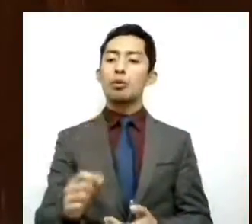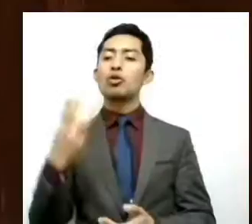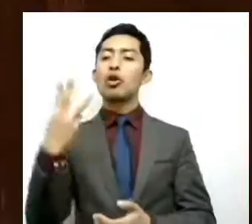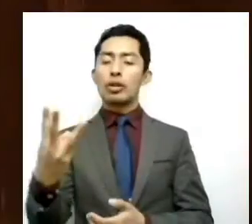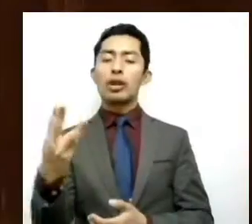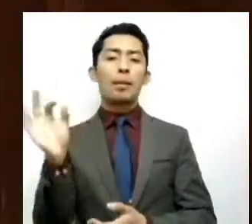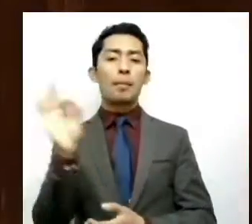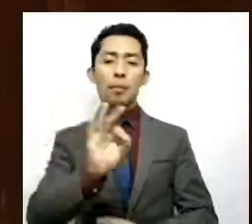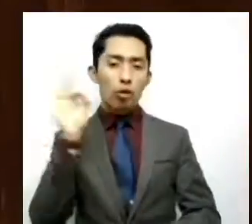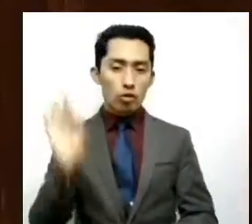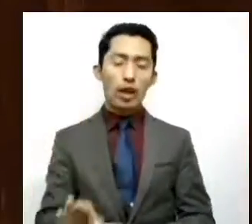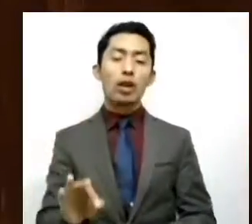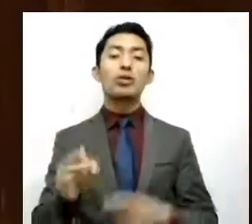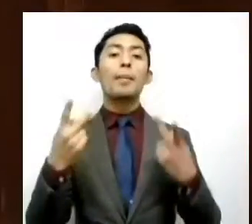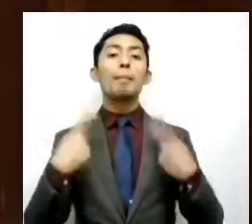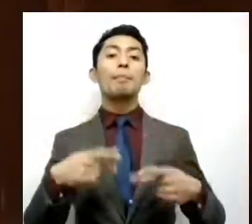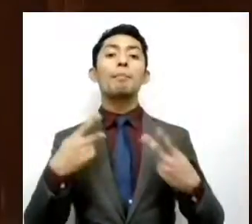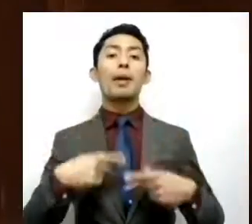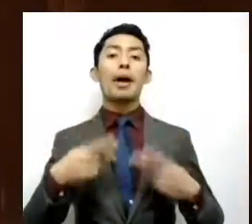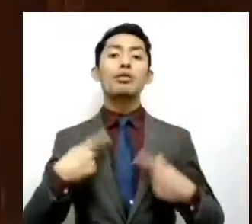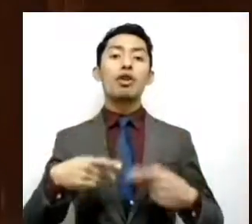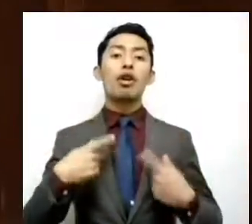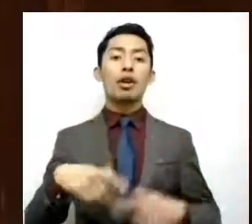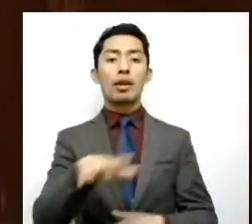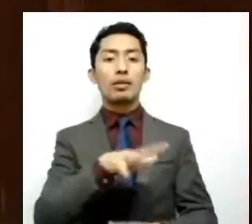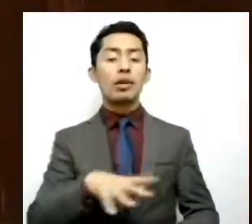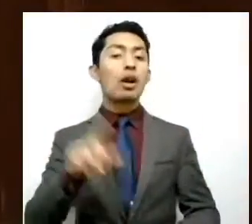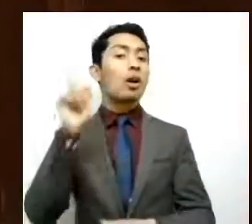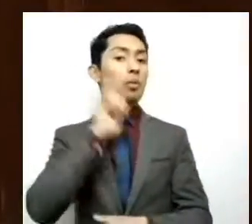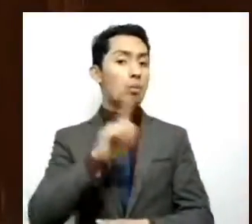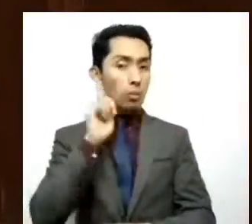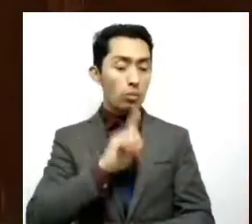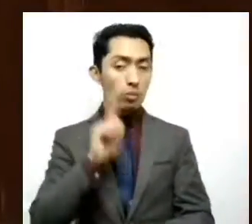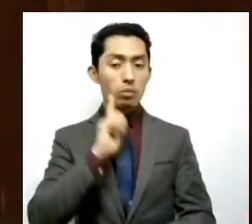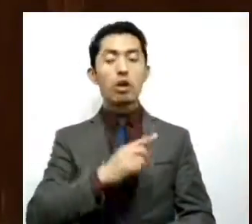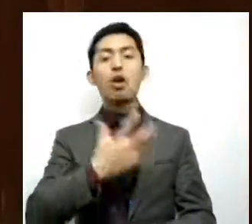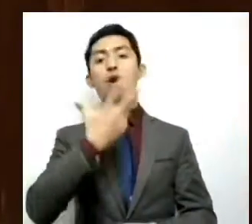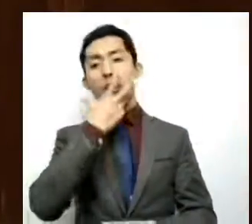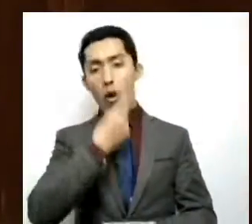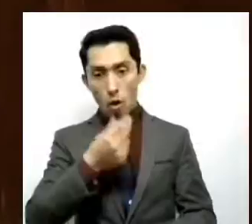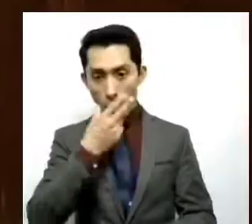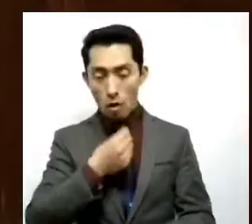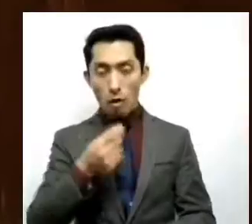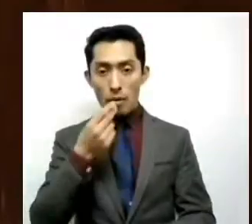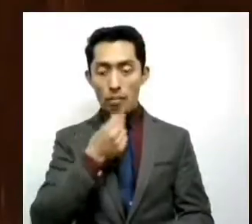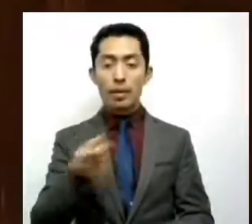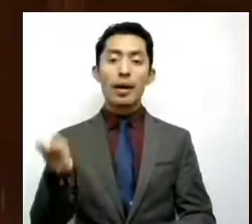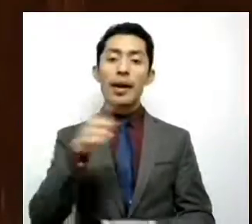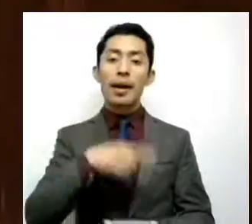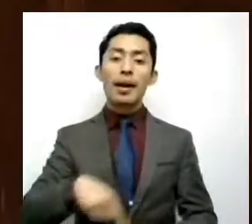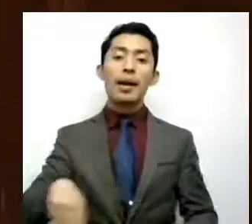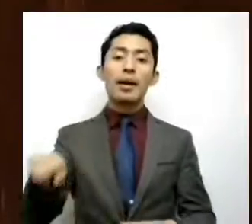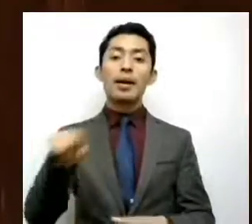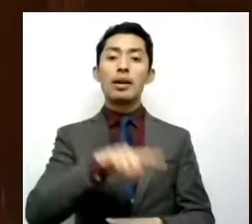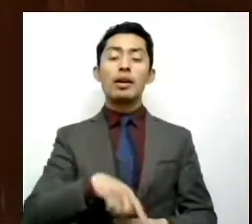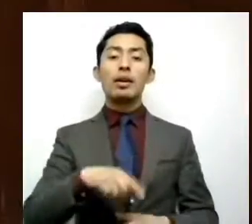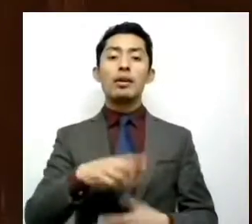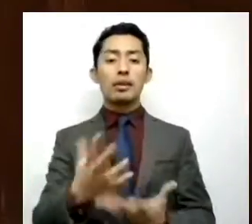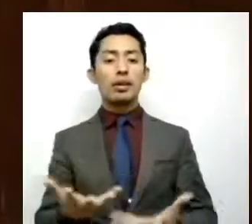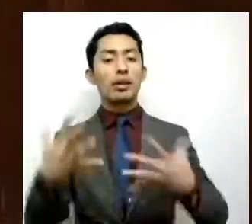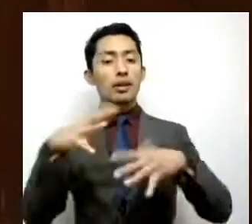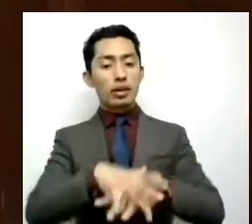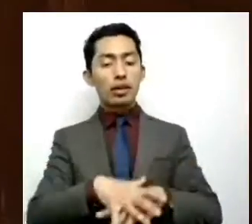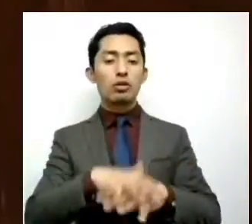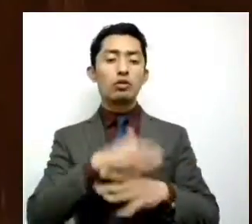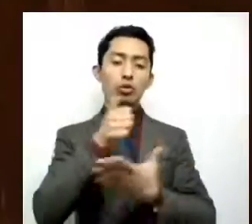7.3% de nuestra población. Mujeres y hombres cuya integración en las ciudades y